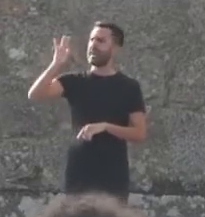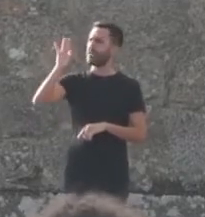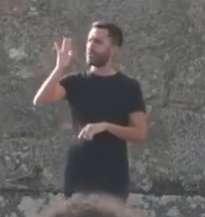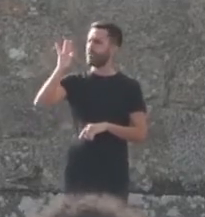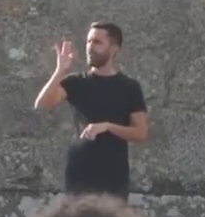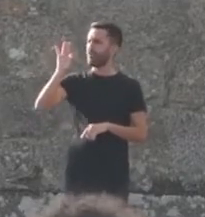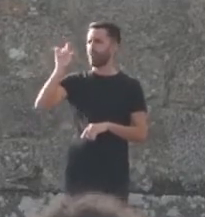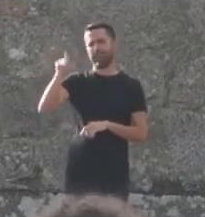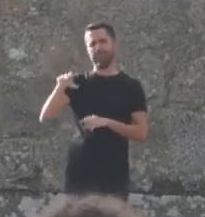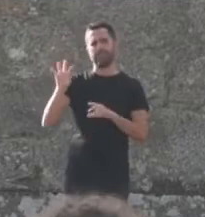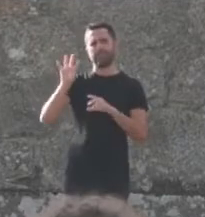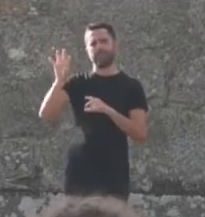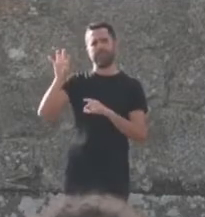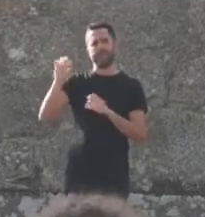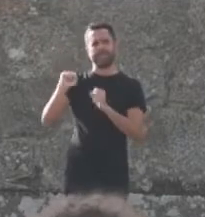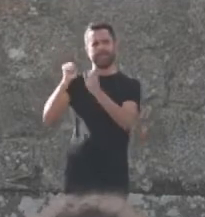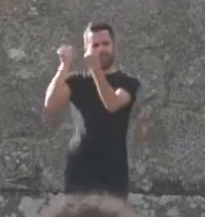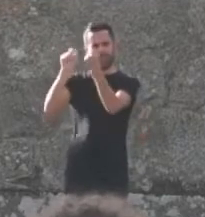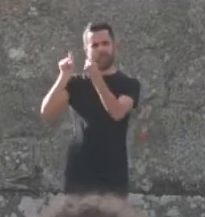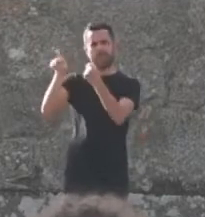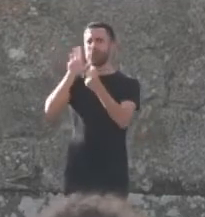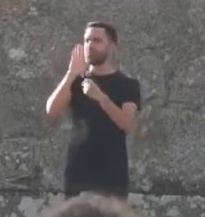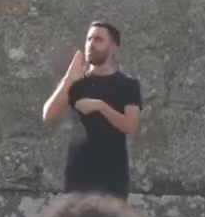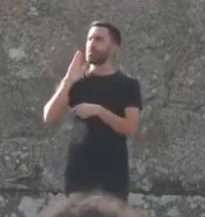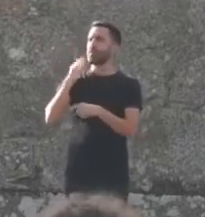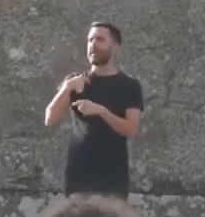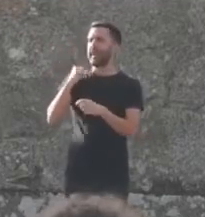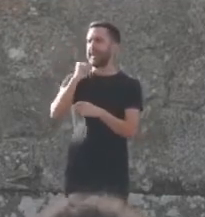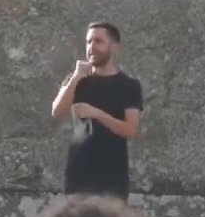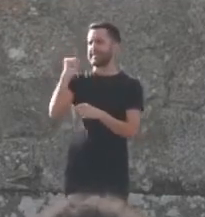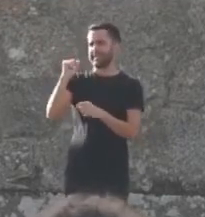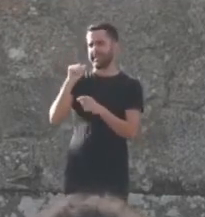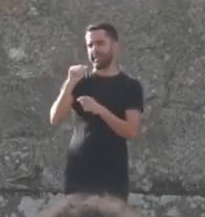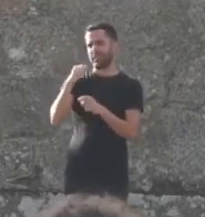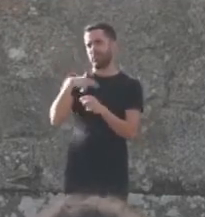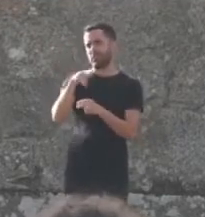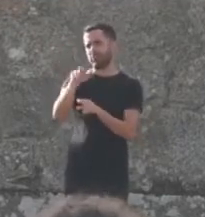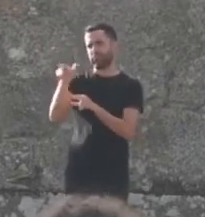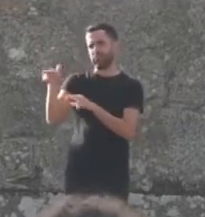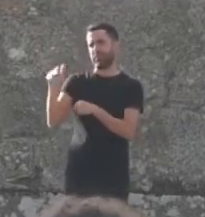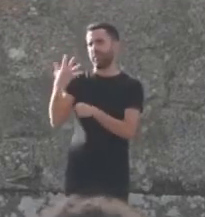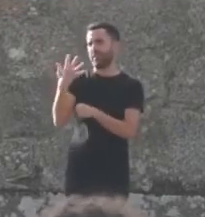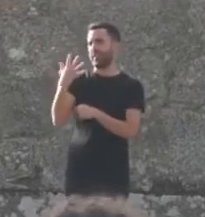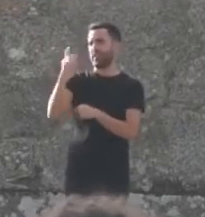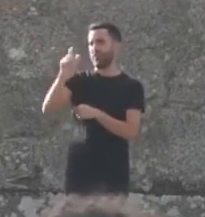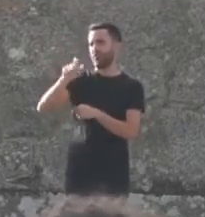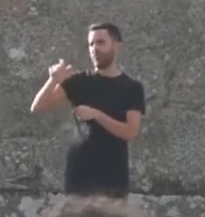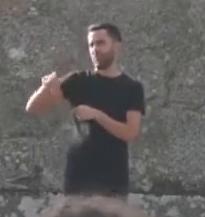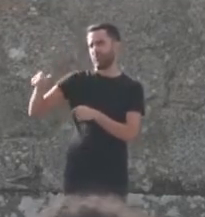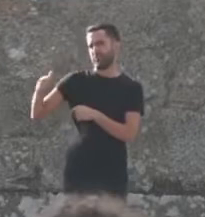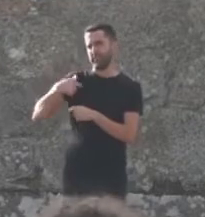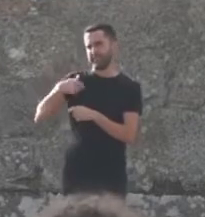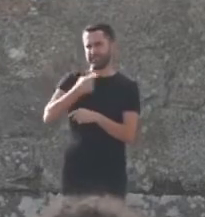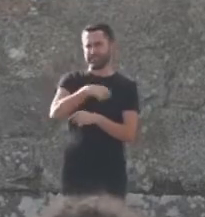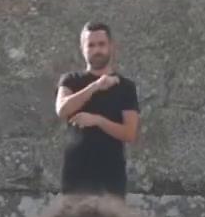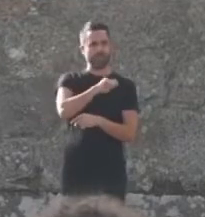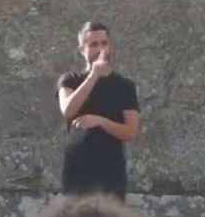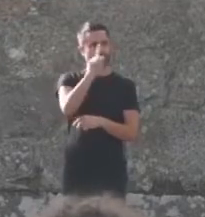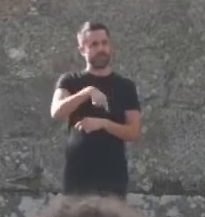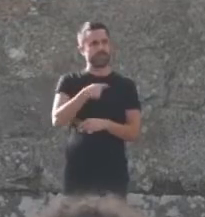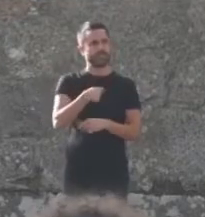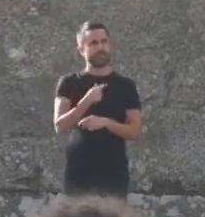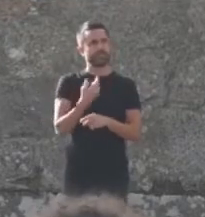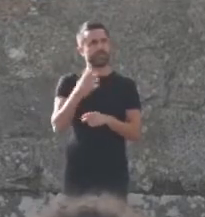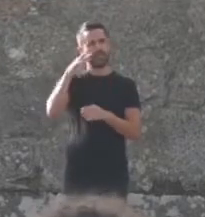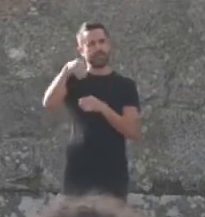asesinato de 5 cidadáns españóis. A condena polo asesinato de 5 cidadáns españóis tamén mataron a unha empregada desa